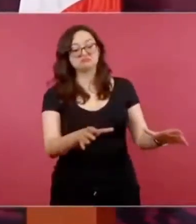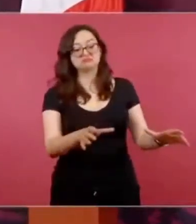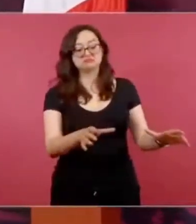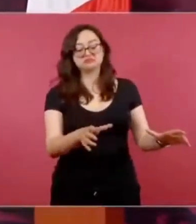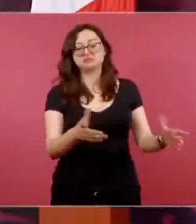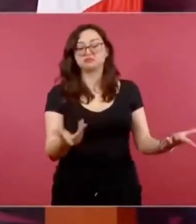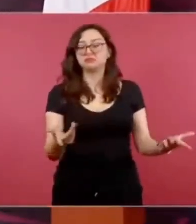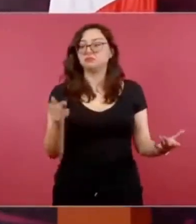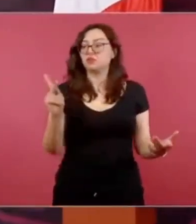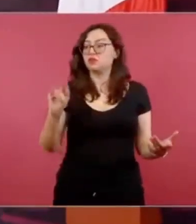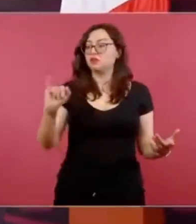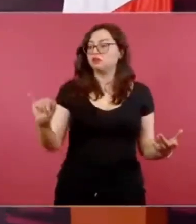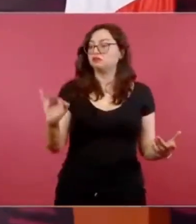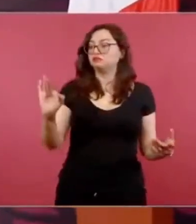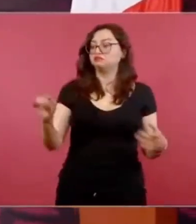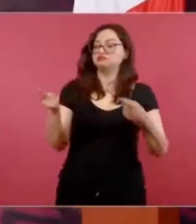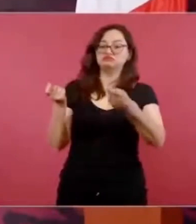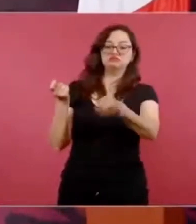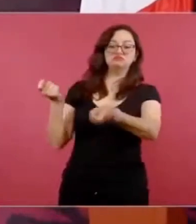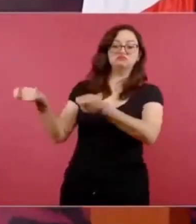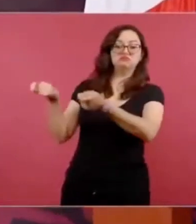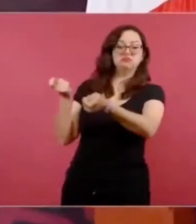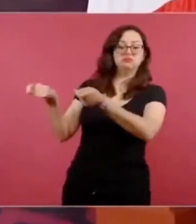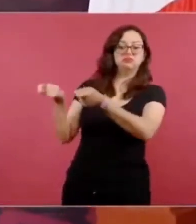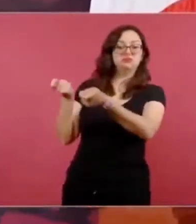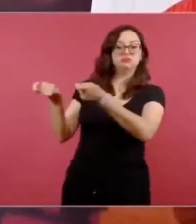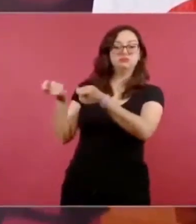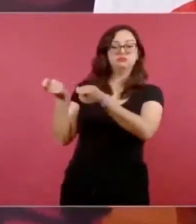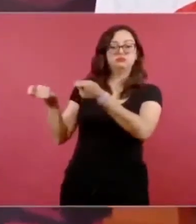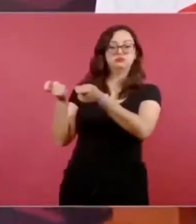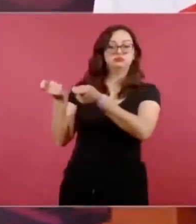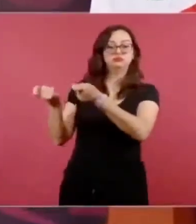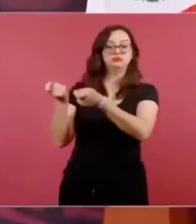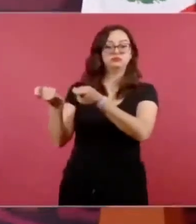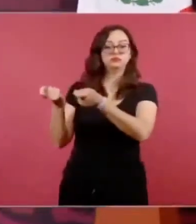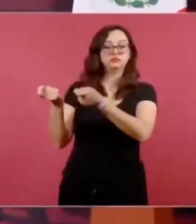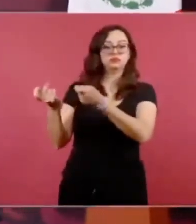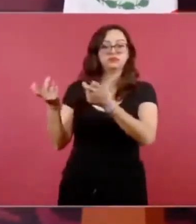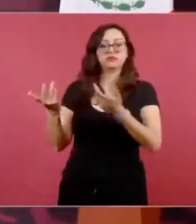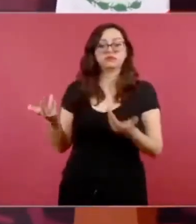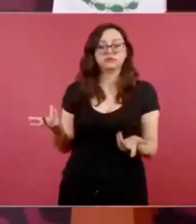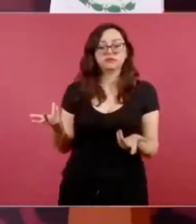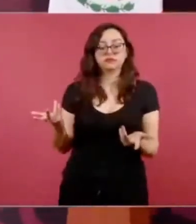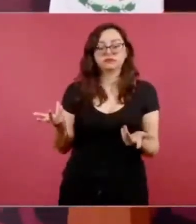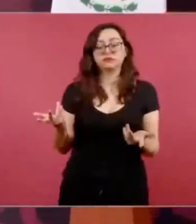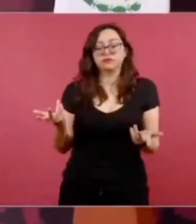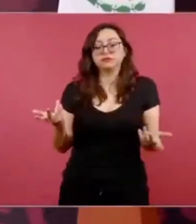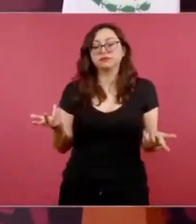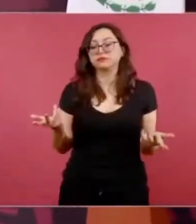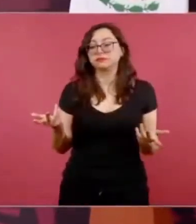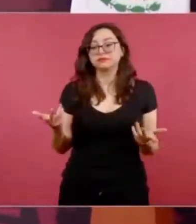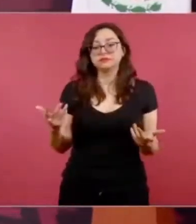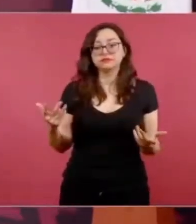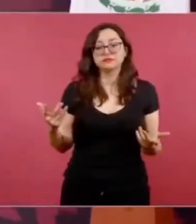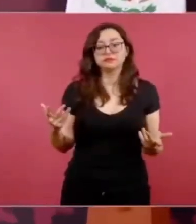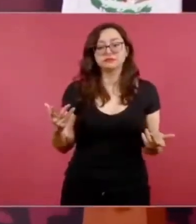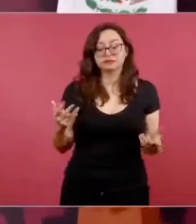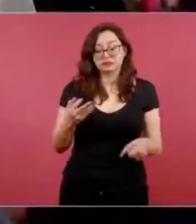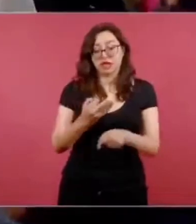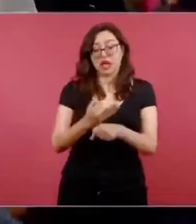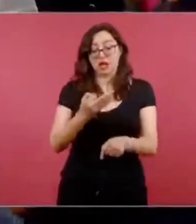pues lo utilizaron al final para terminar de